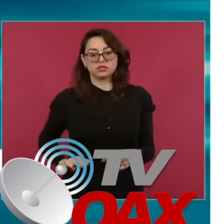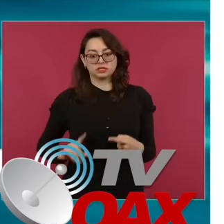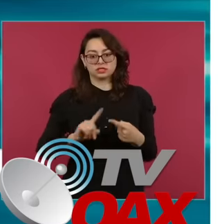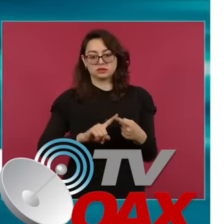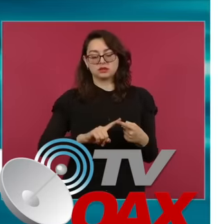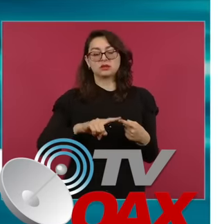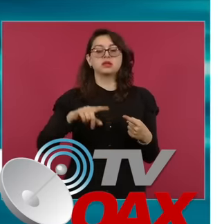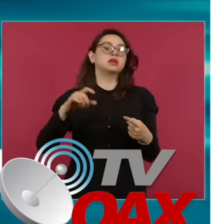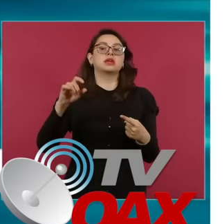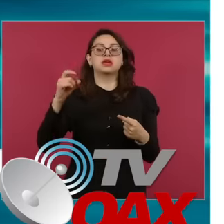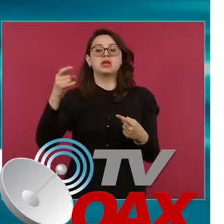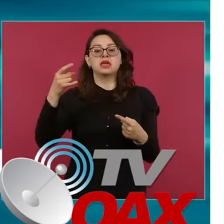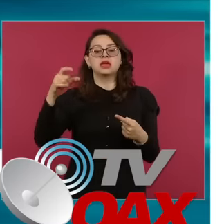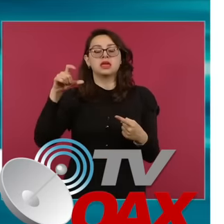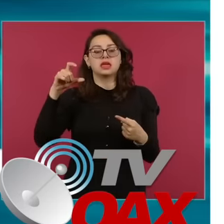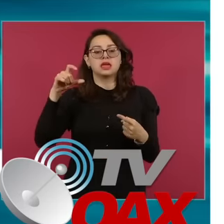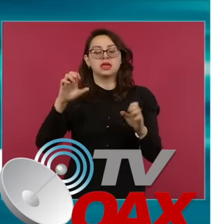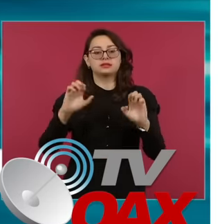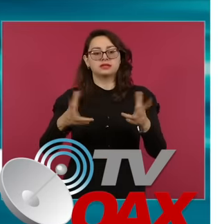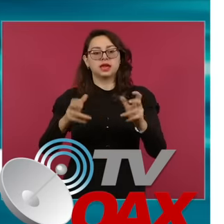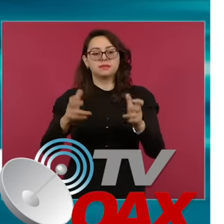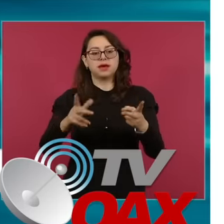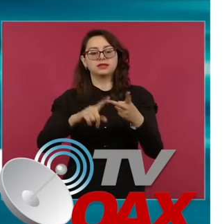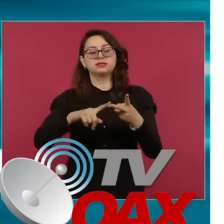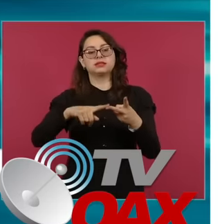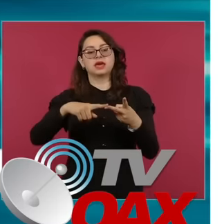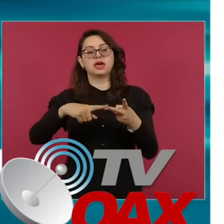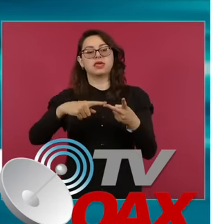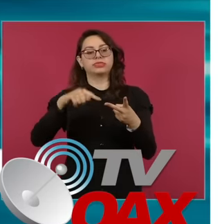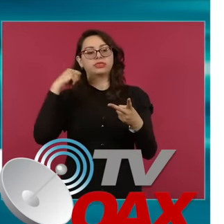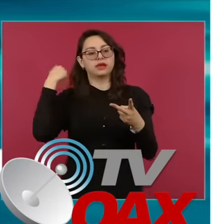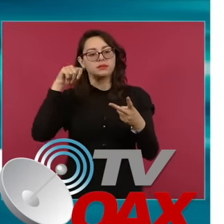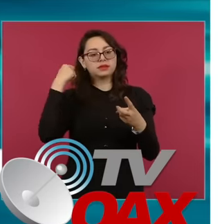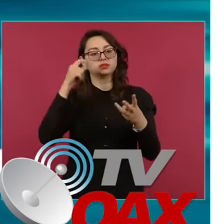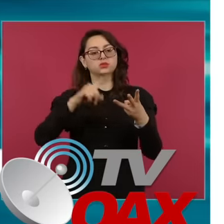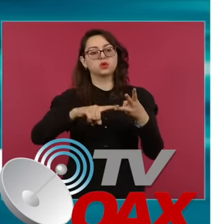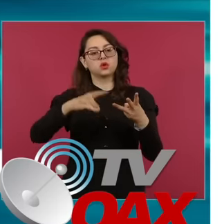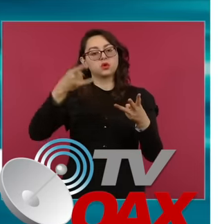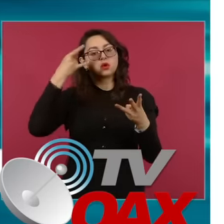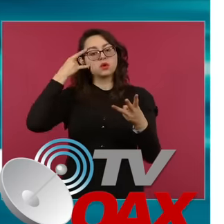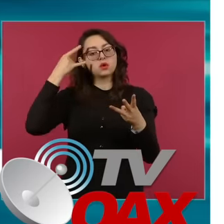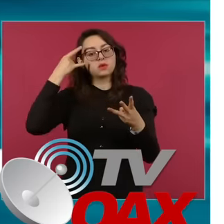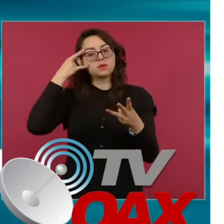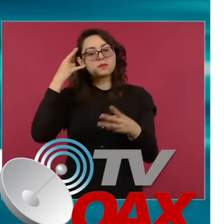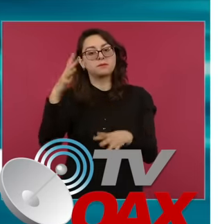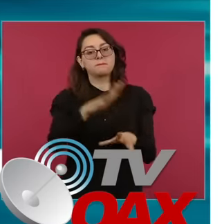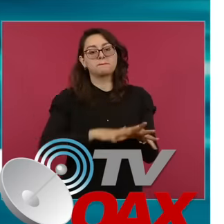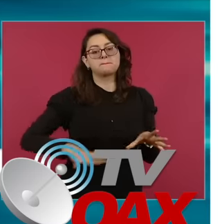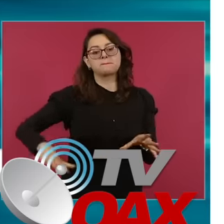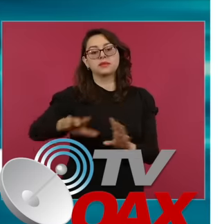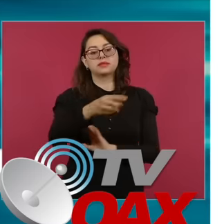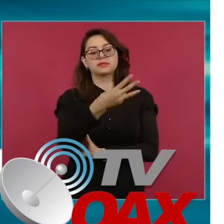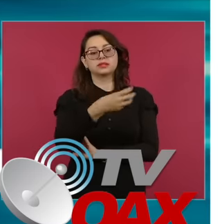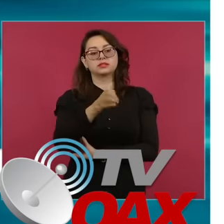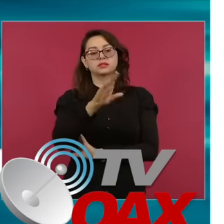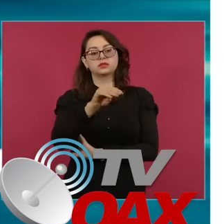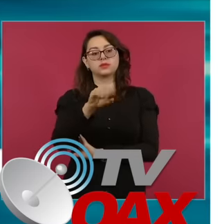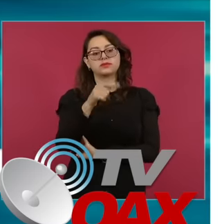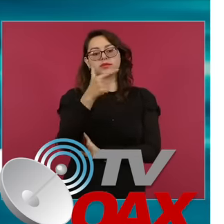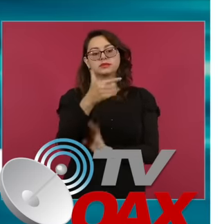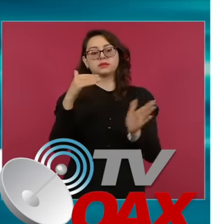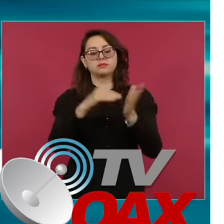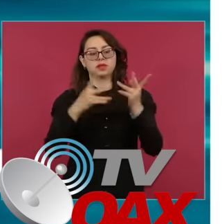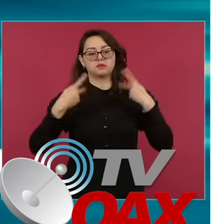Chiapas, Tabasco y Campeche, y que beneficia a una población aproximada de 397 mil